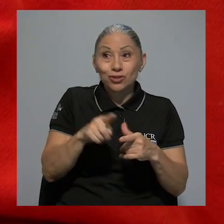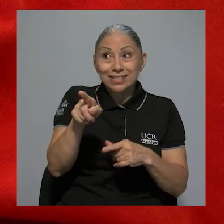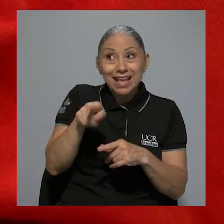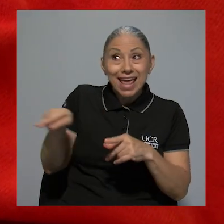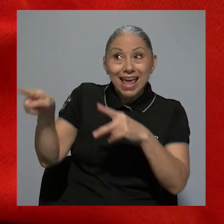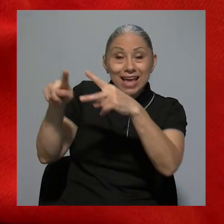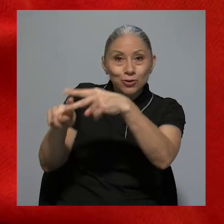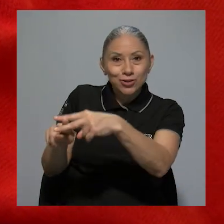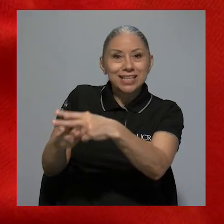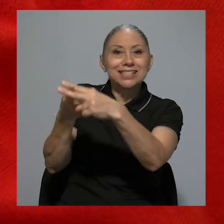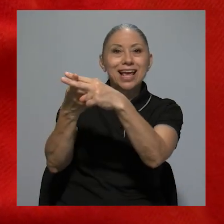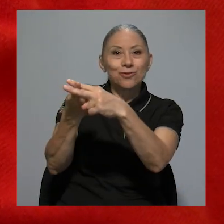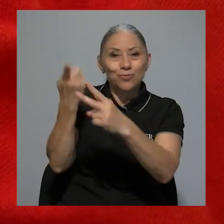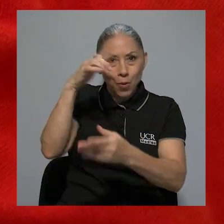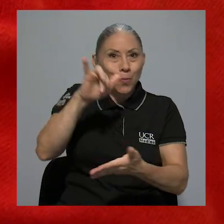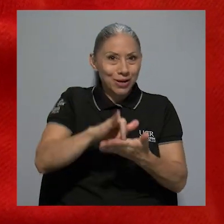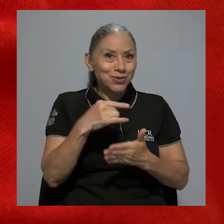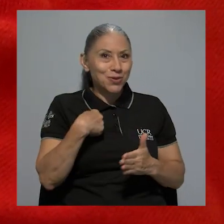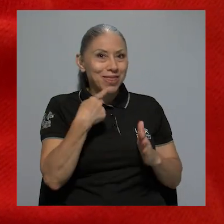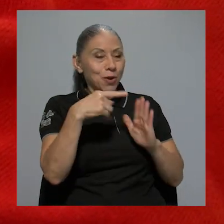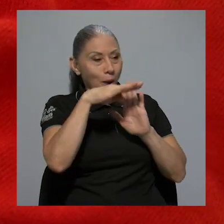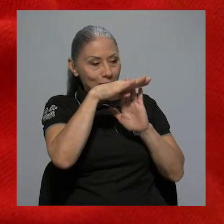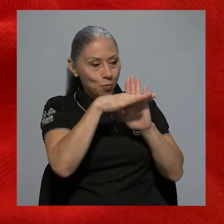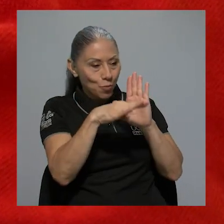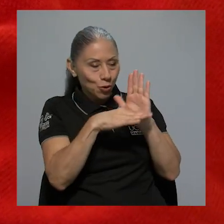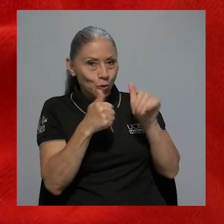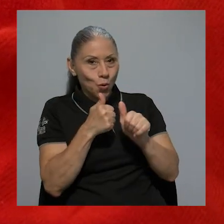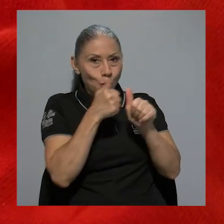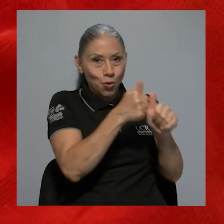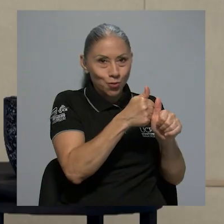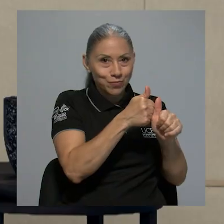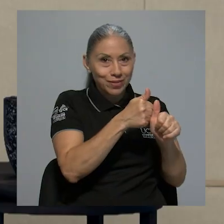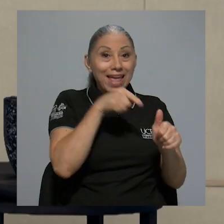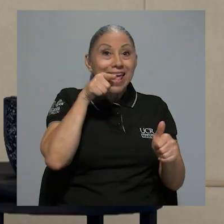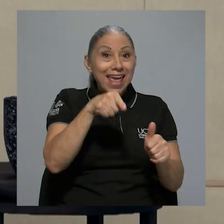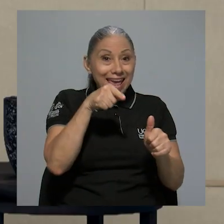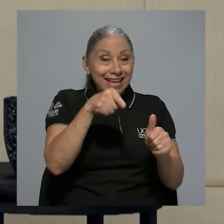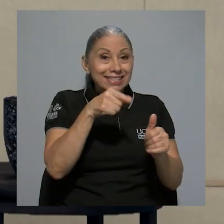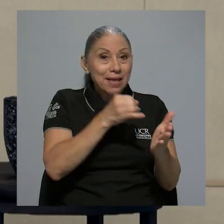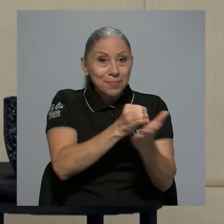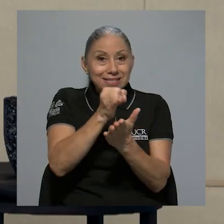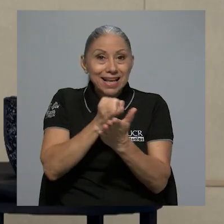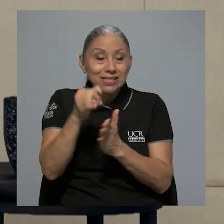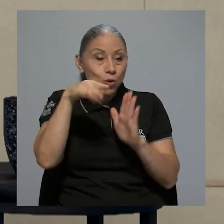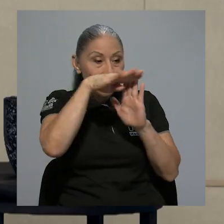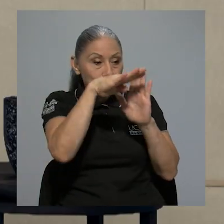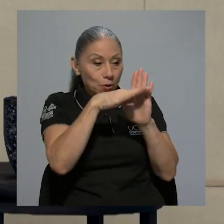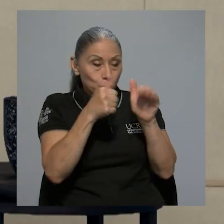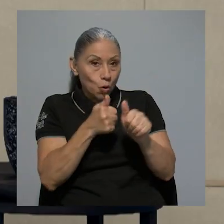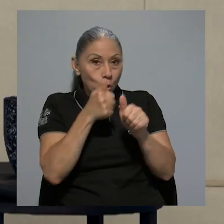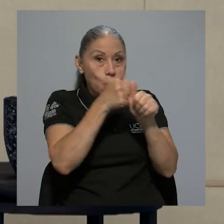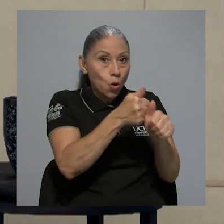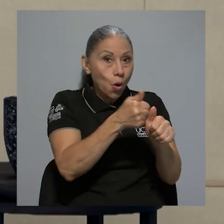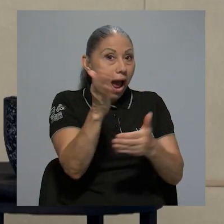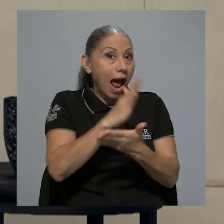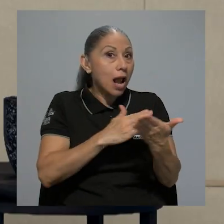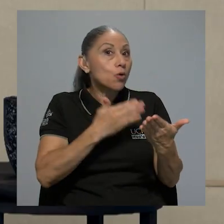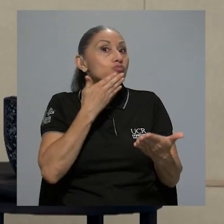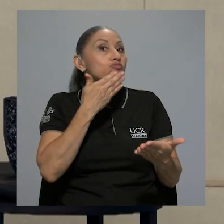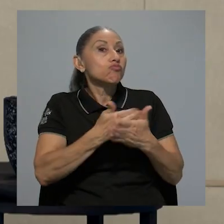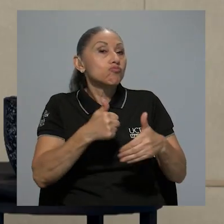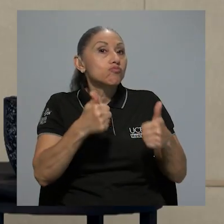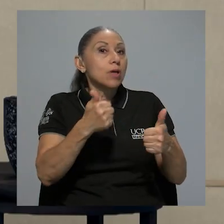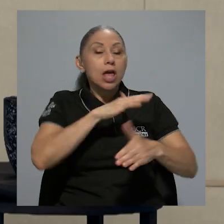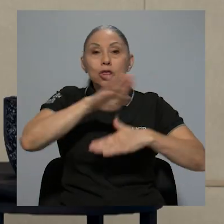ellos iniciaron y por eso te digo que hay un protocolo. Entonces, lo bueno de esta investigación y de este protocolo es que todos los países que